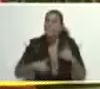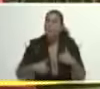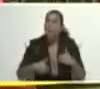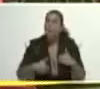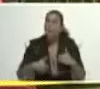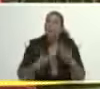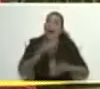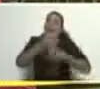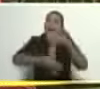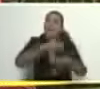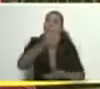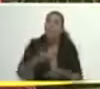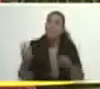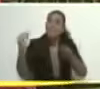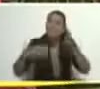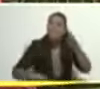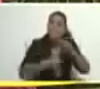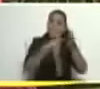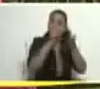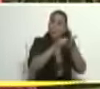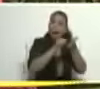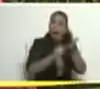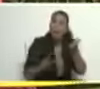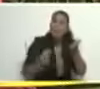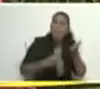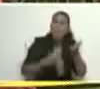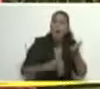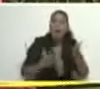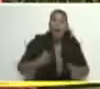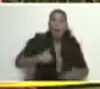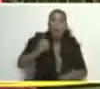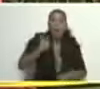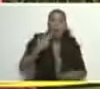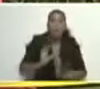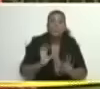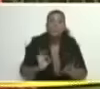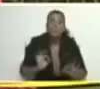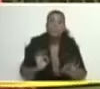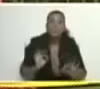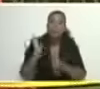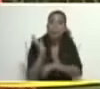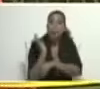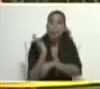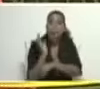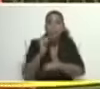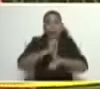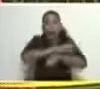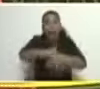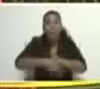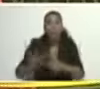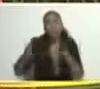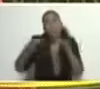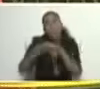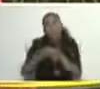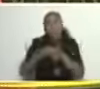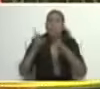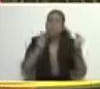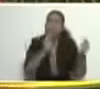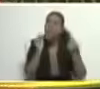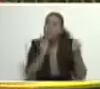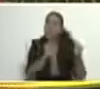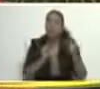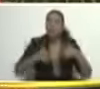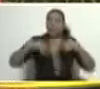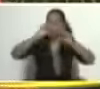debemos progresar y que esta es una característica de la cumbre del ALBA, porque nosotros nos reunimos y discutimos de